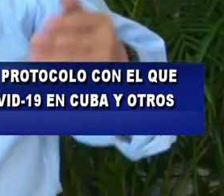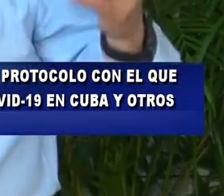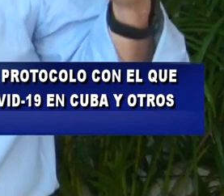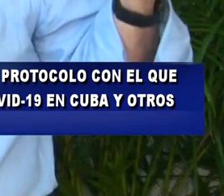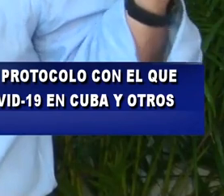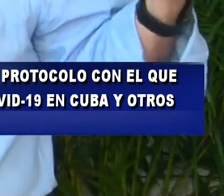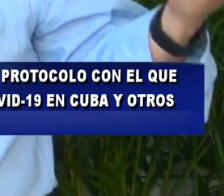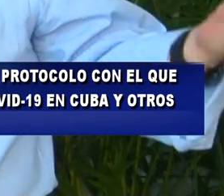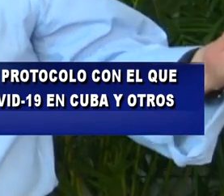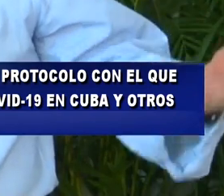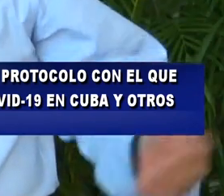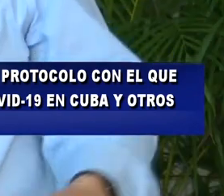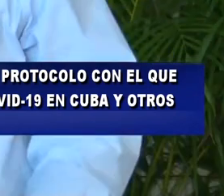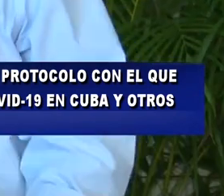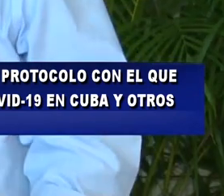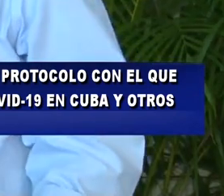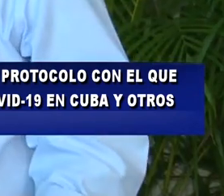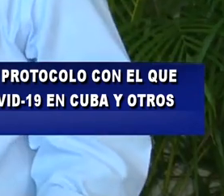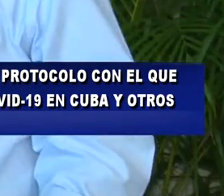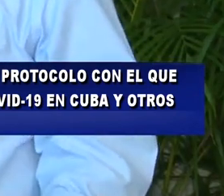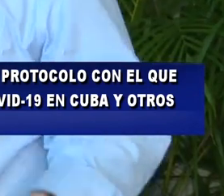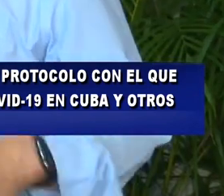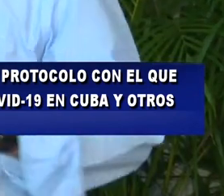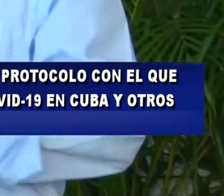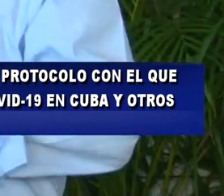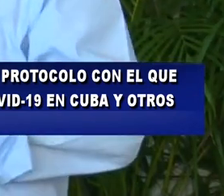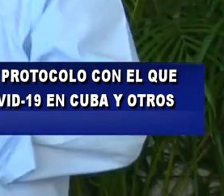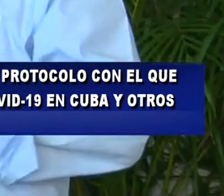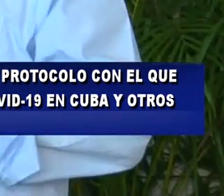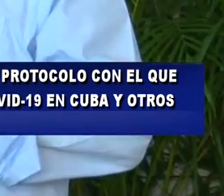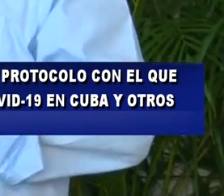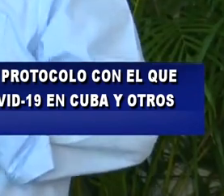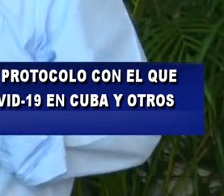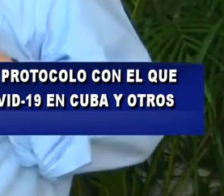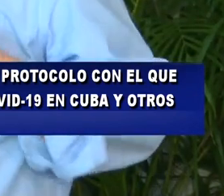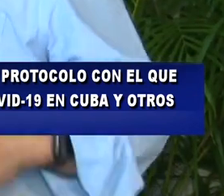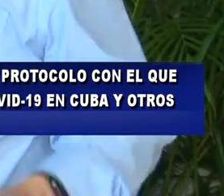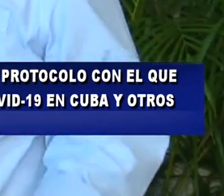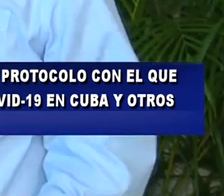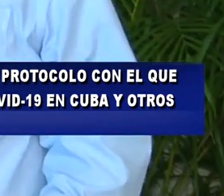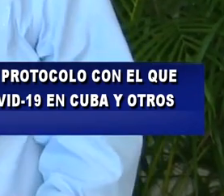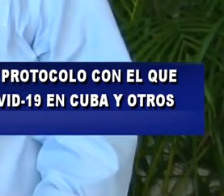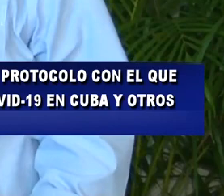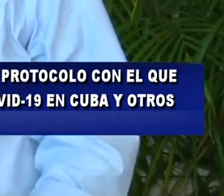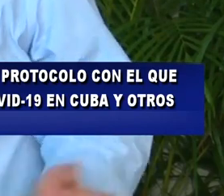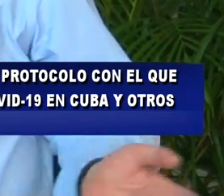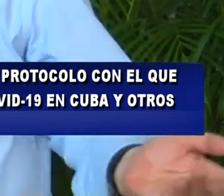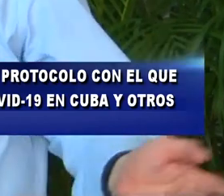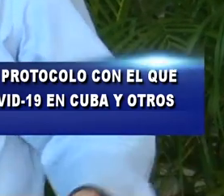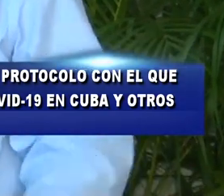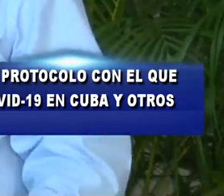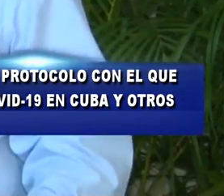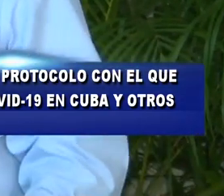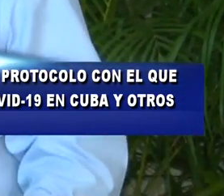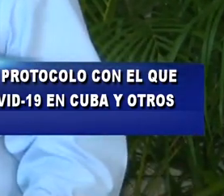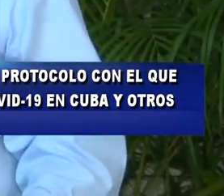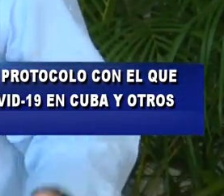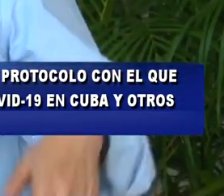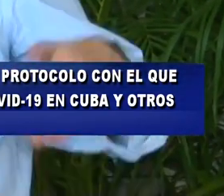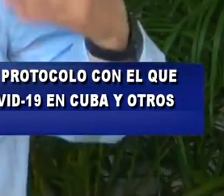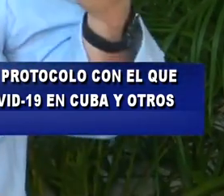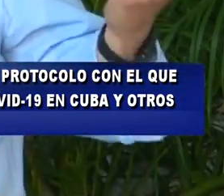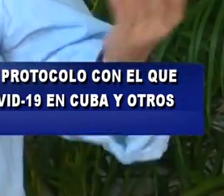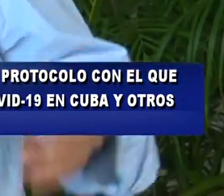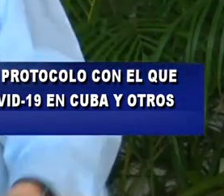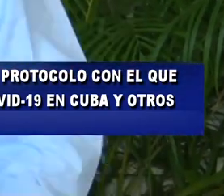Yo le daría la palabra al doctor Cabrera, el jefe de la misión,